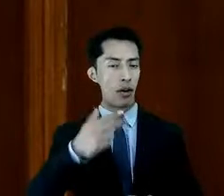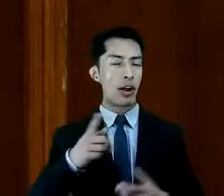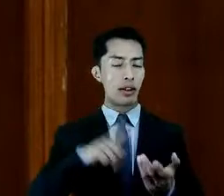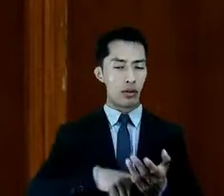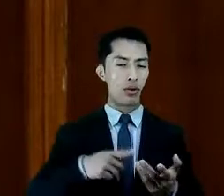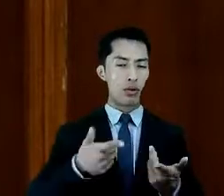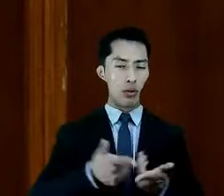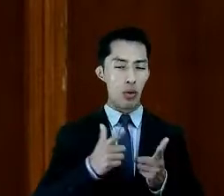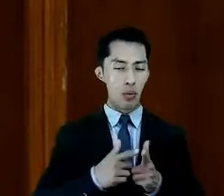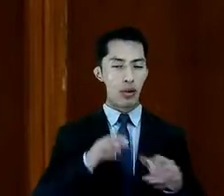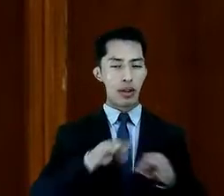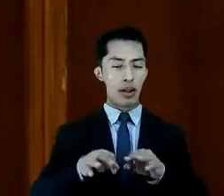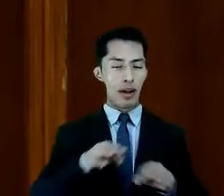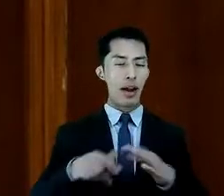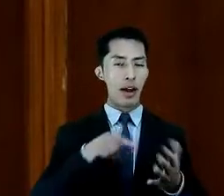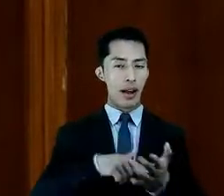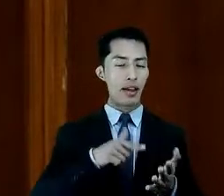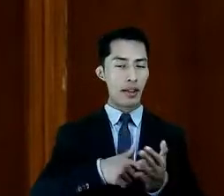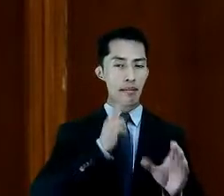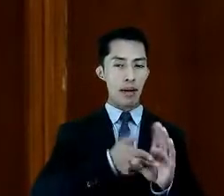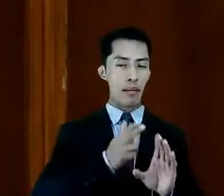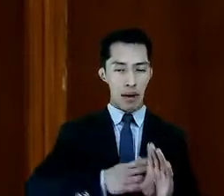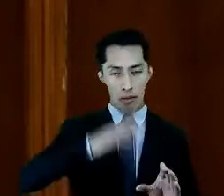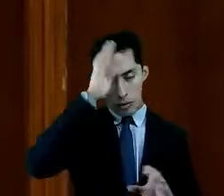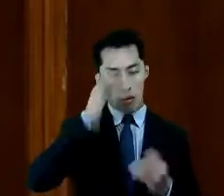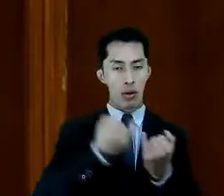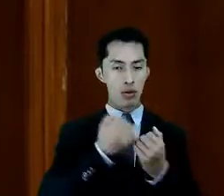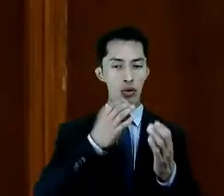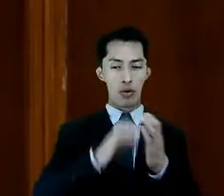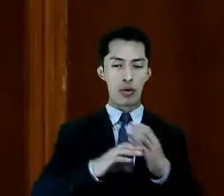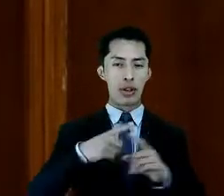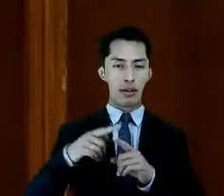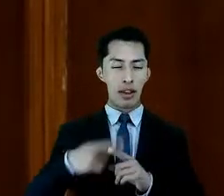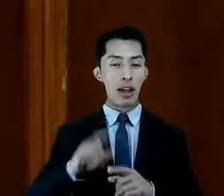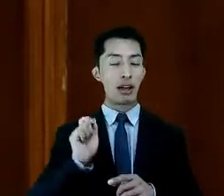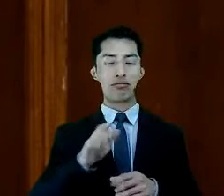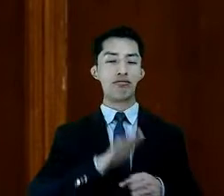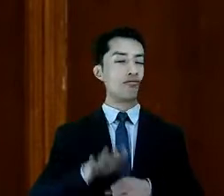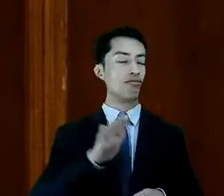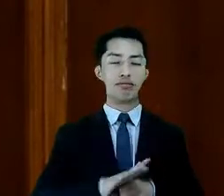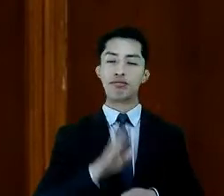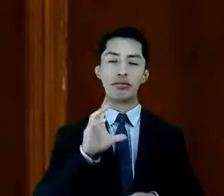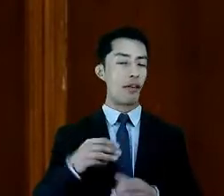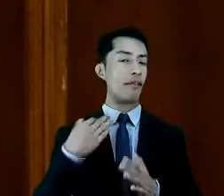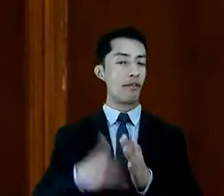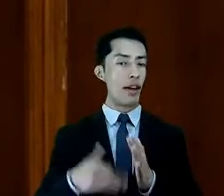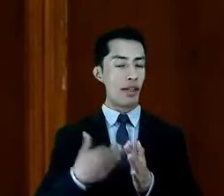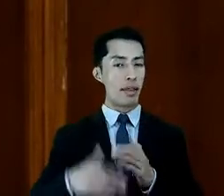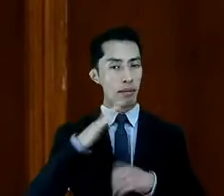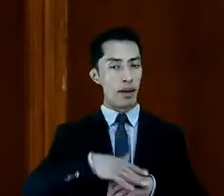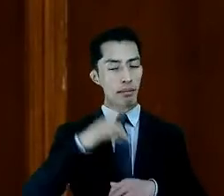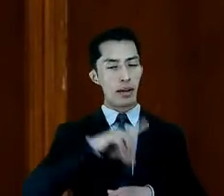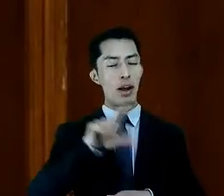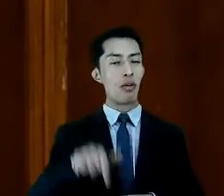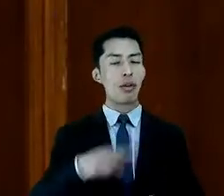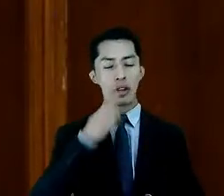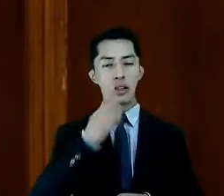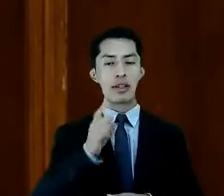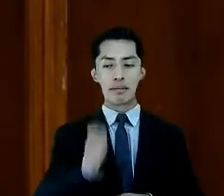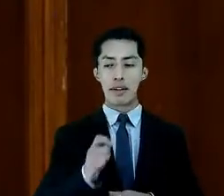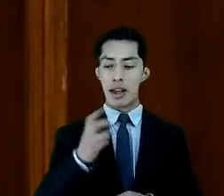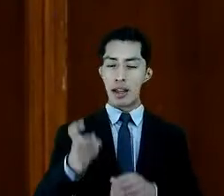los cuerpos de bomberos y sus elementos no han sido suficientes para decir que se